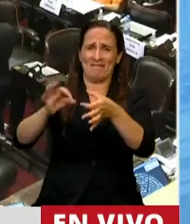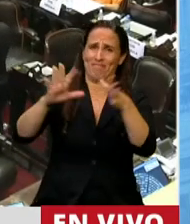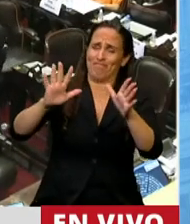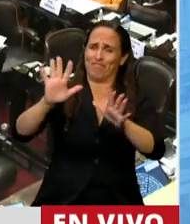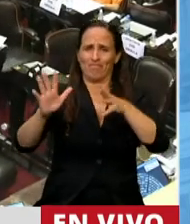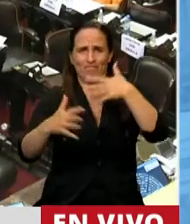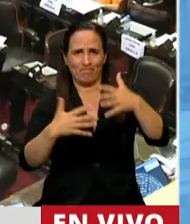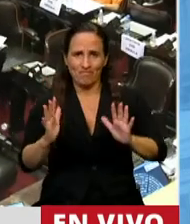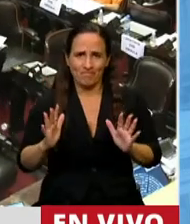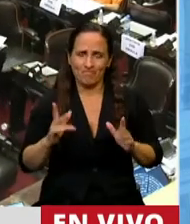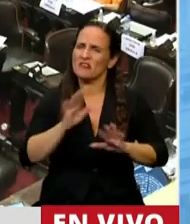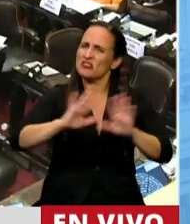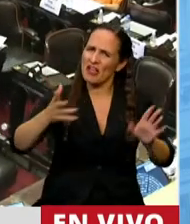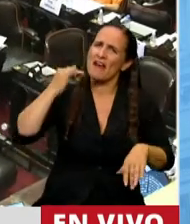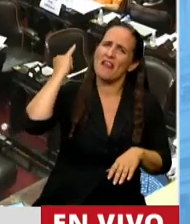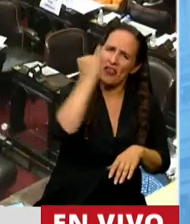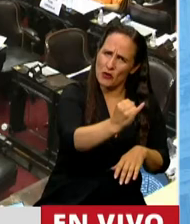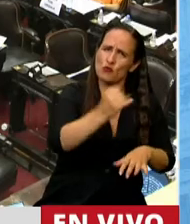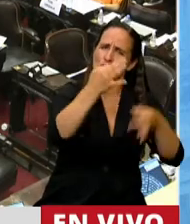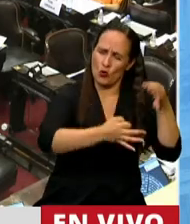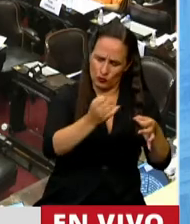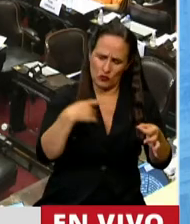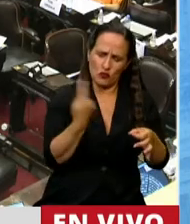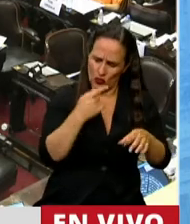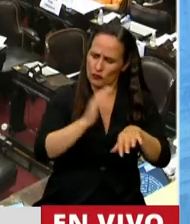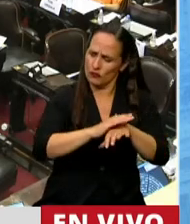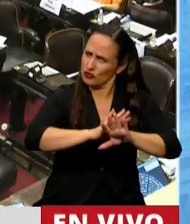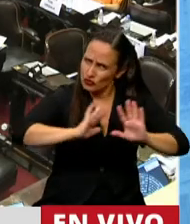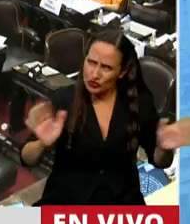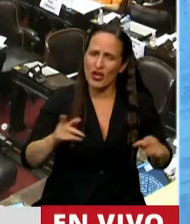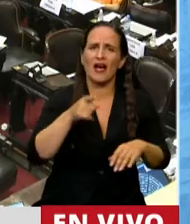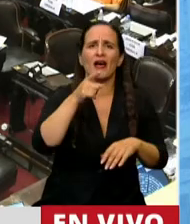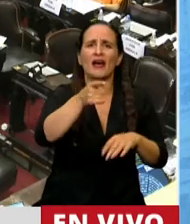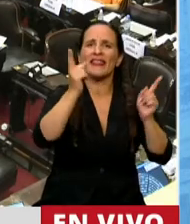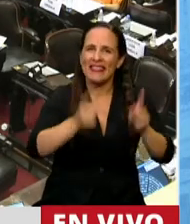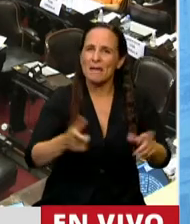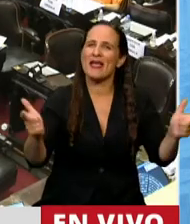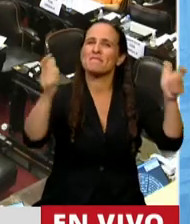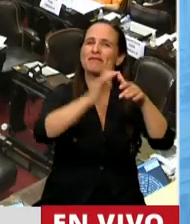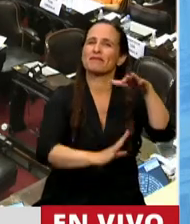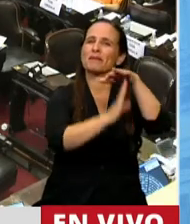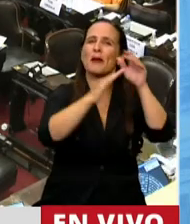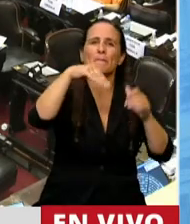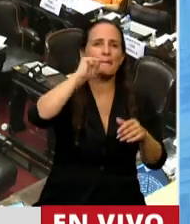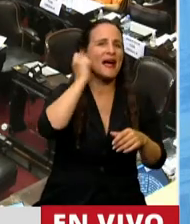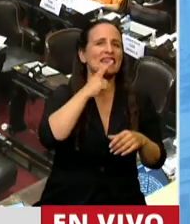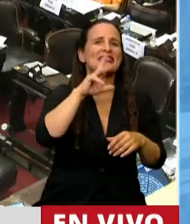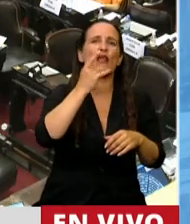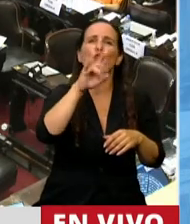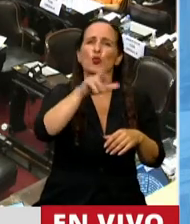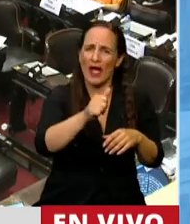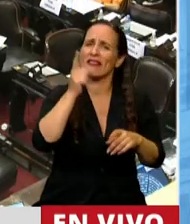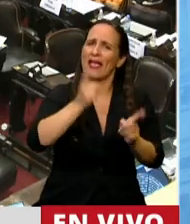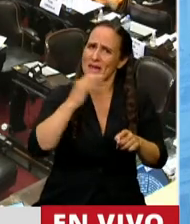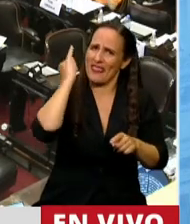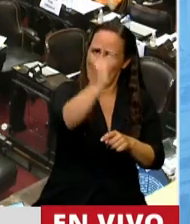la mesa judicial en la justicia y corresponde, como corresponde, y lo hemos hecho también ante el Consejo de la Magistratura. Pero necesitamos